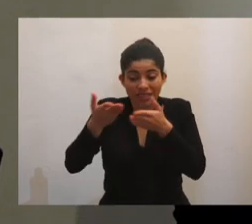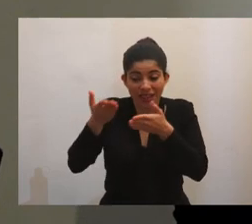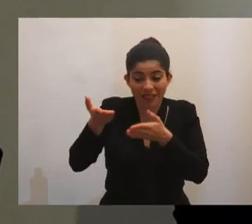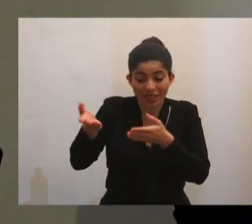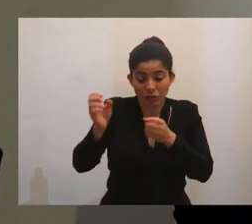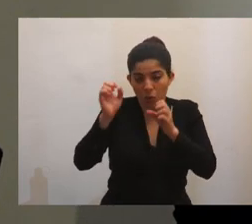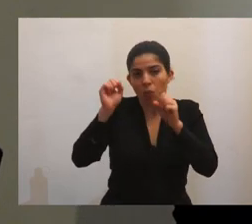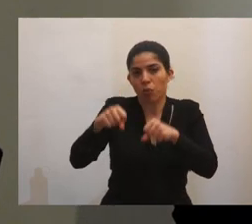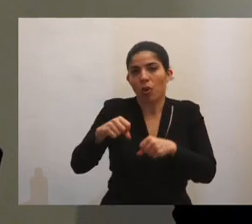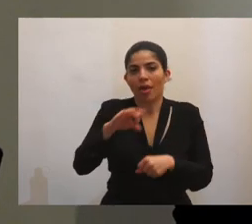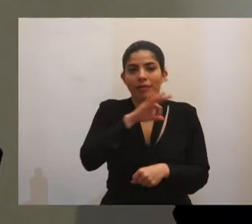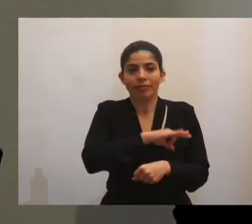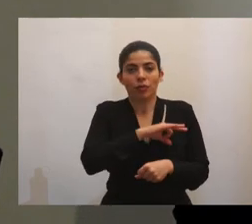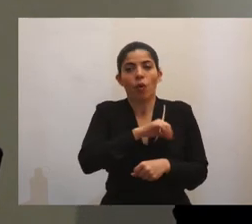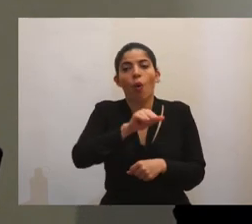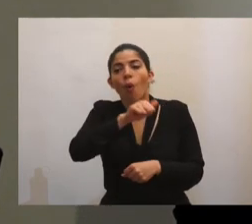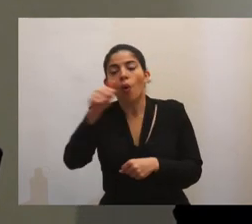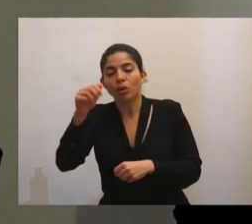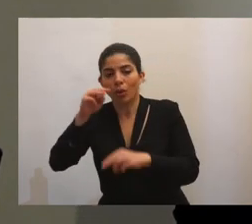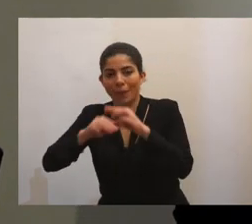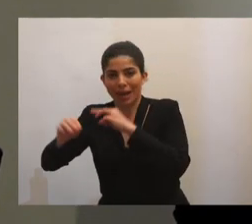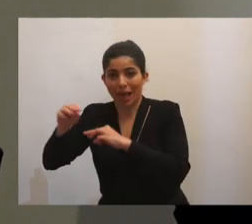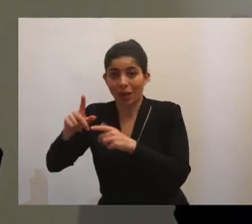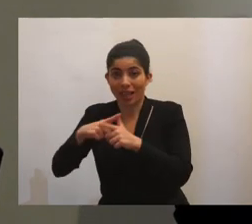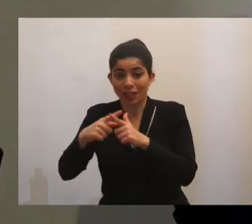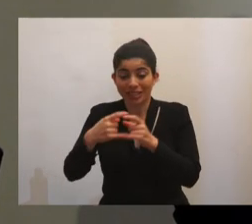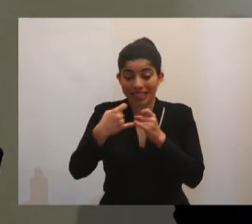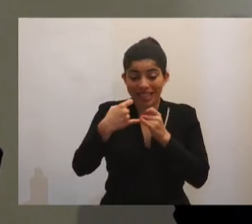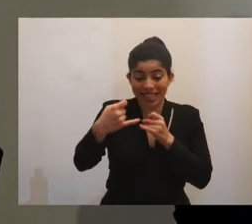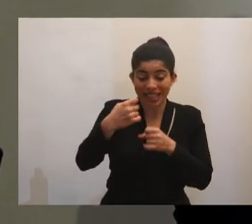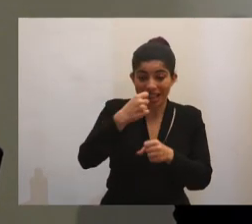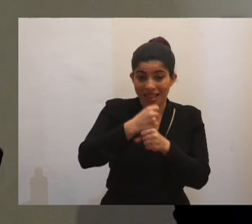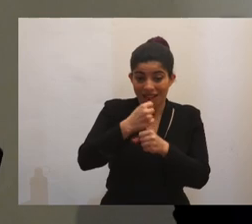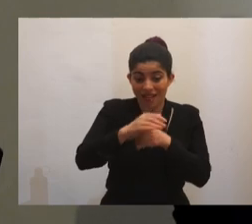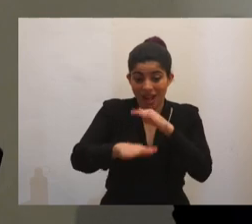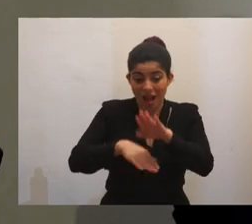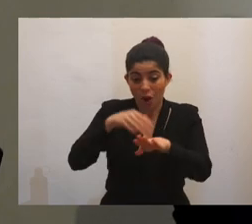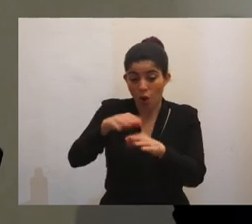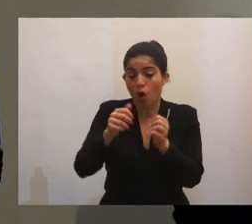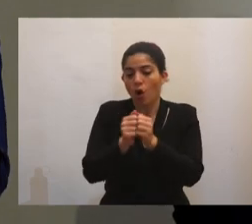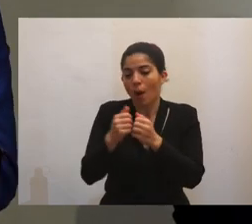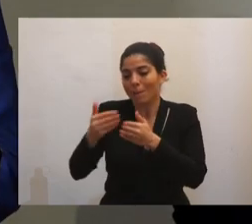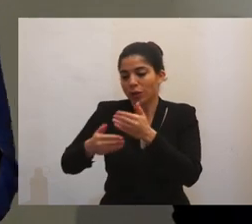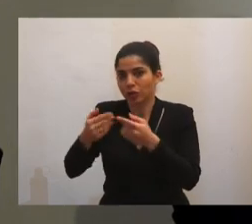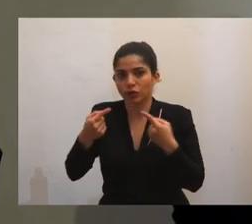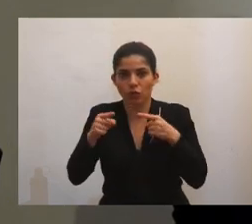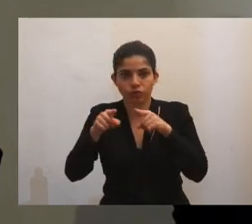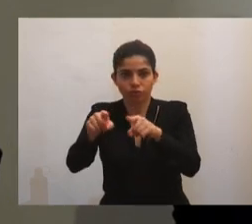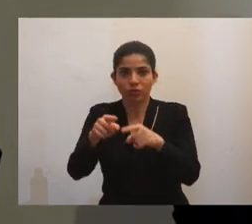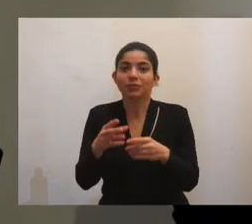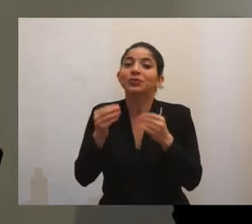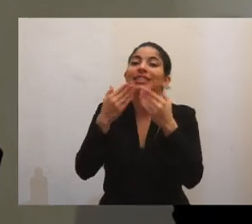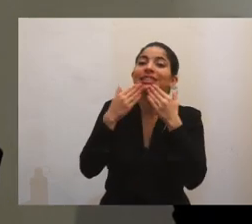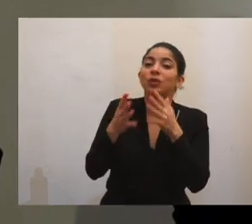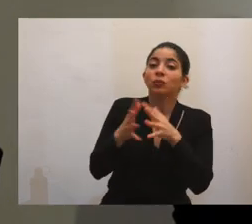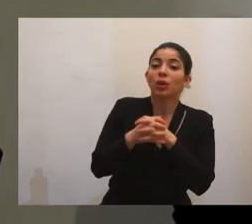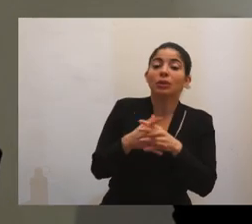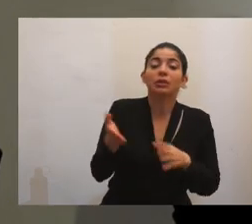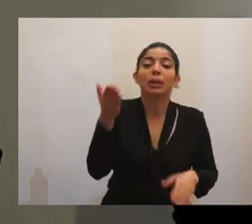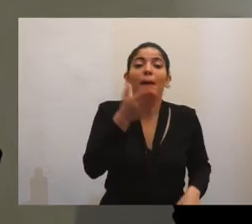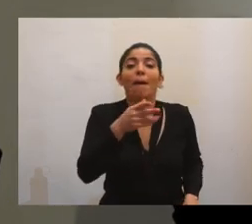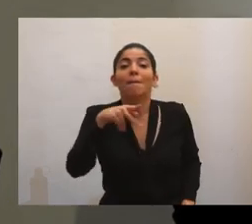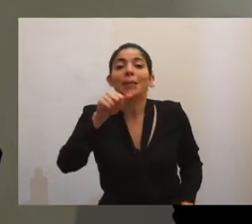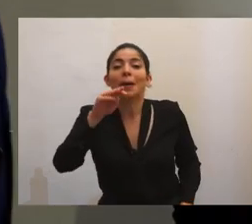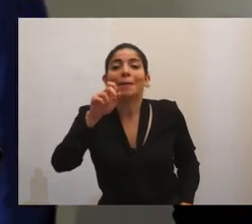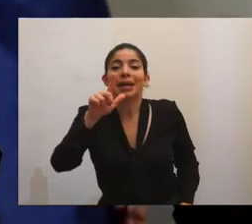nuevos mercados. Así que con otras líneas de trabajo estaremos acompañando ese proceso. Muchas gracias, don Juan Luis. Para doña Pamela